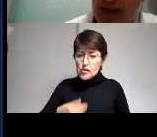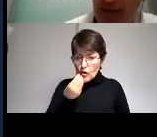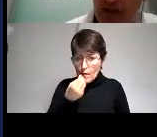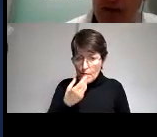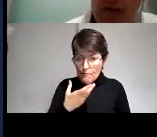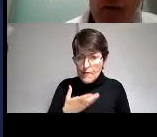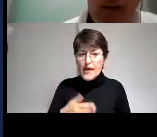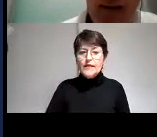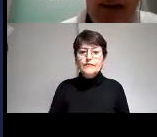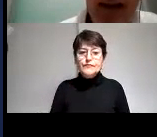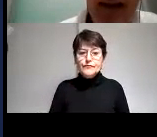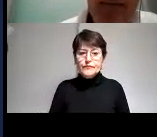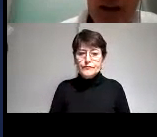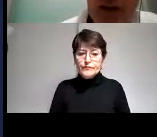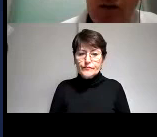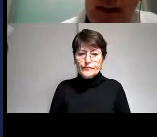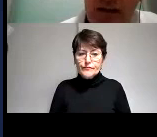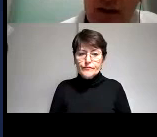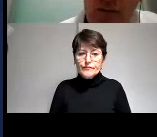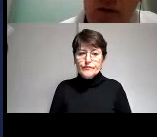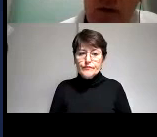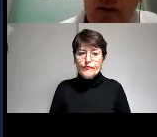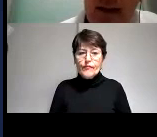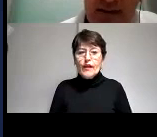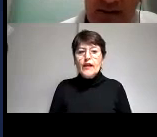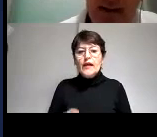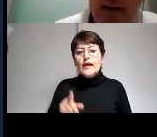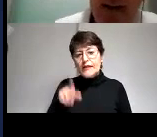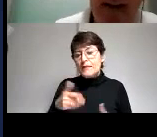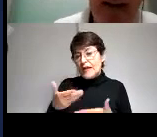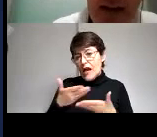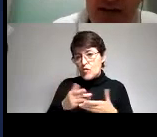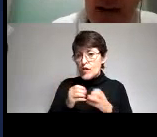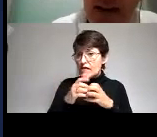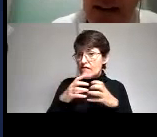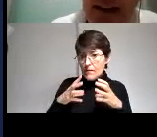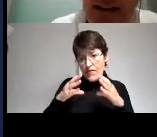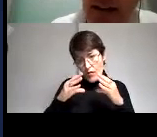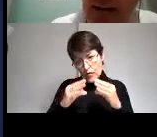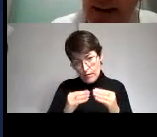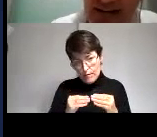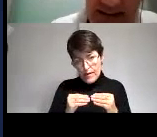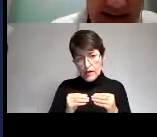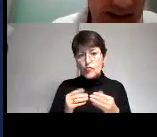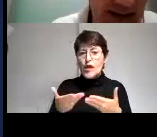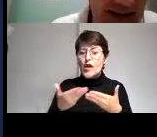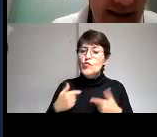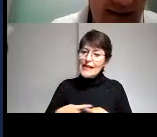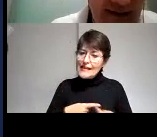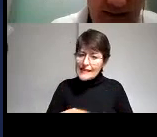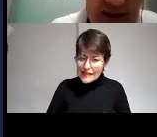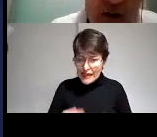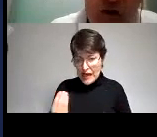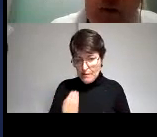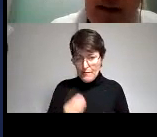esos prebióticos, y varios de ellos tienen acción inmunomoduladora y antiinflamatoria y favorecen la integridad de la barrera intestinal.